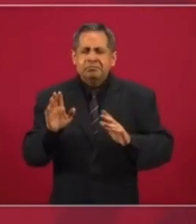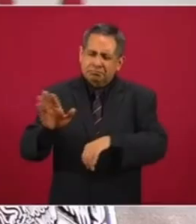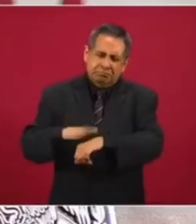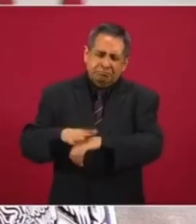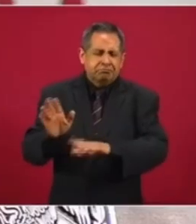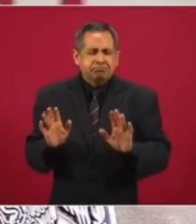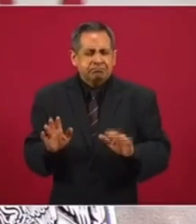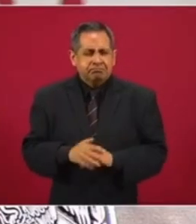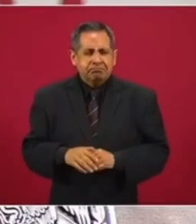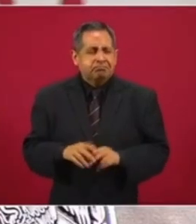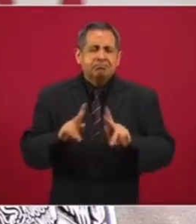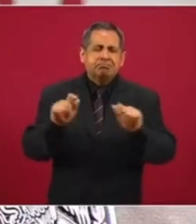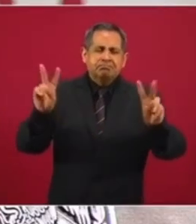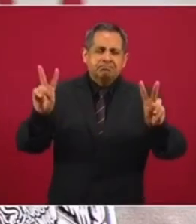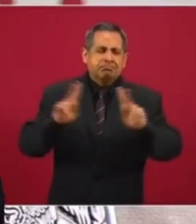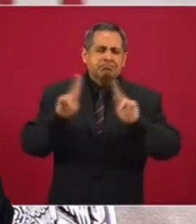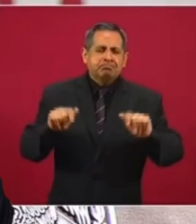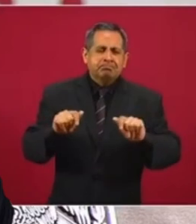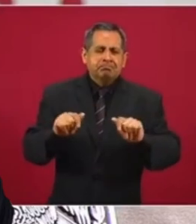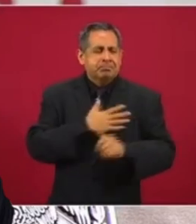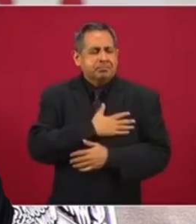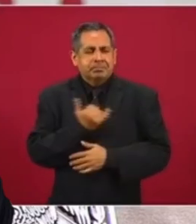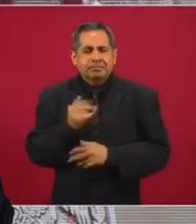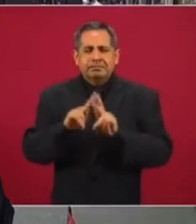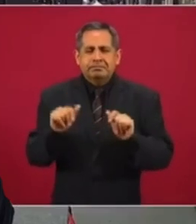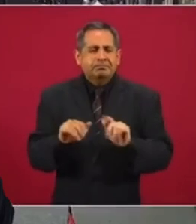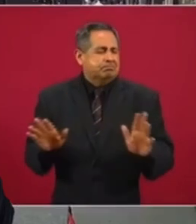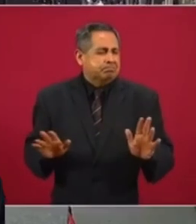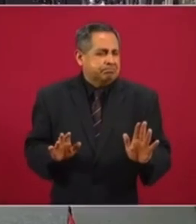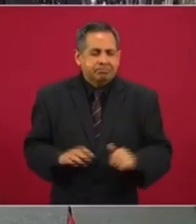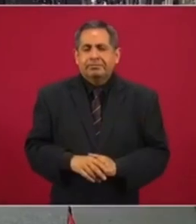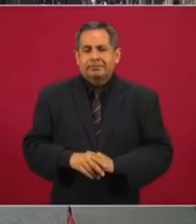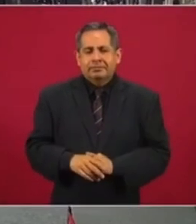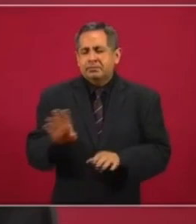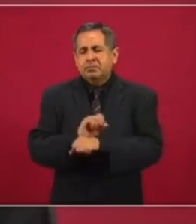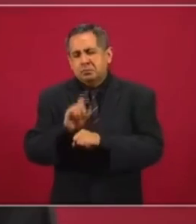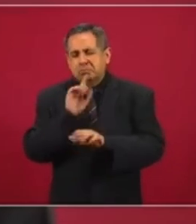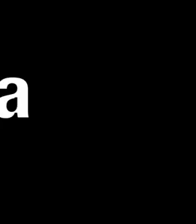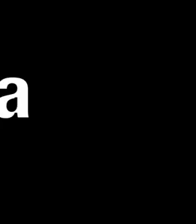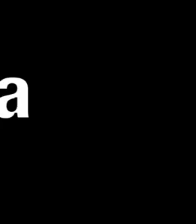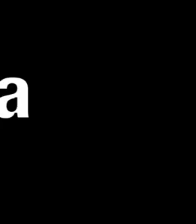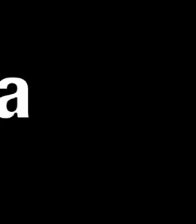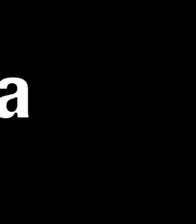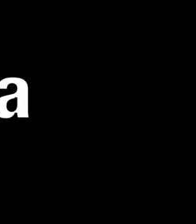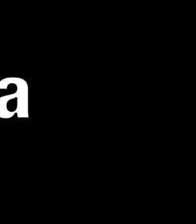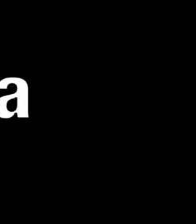amor y paz, suave, suave, suave, suave.